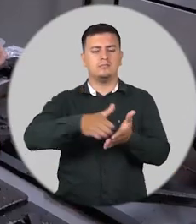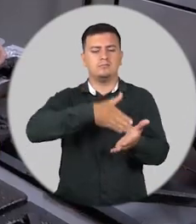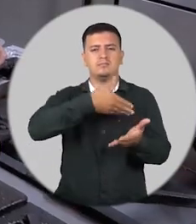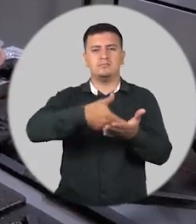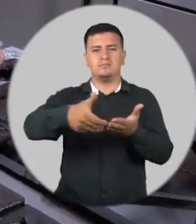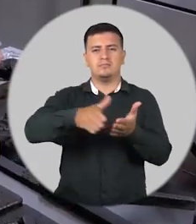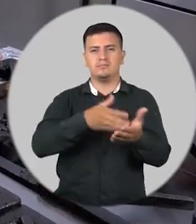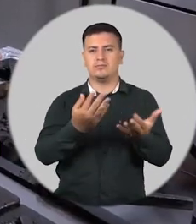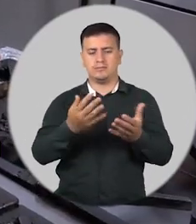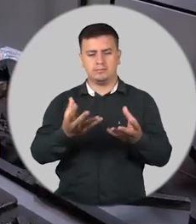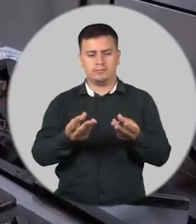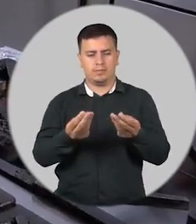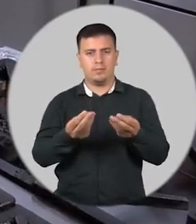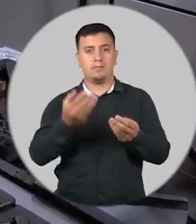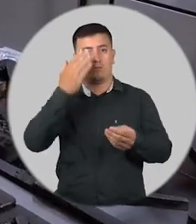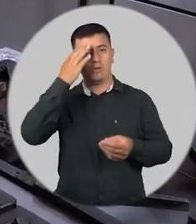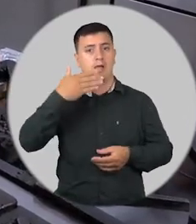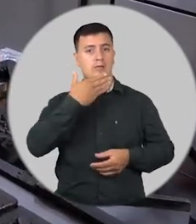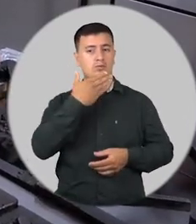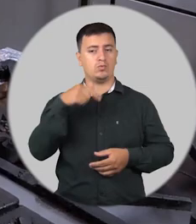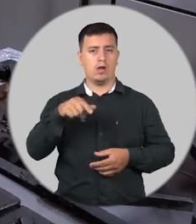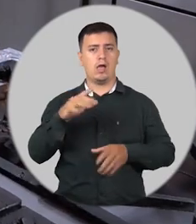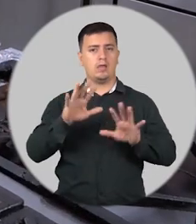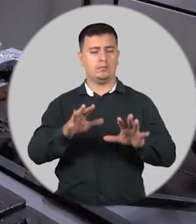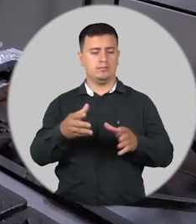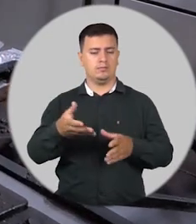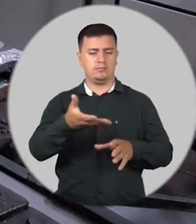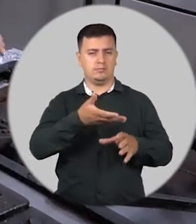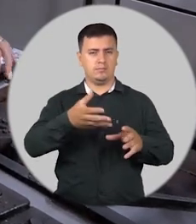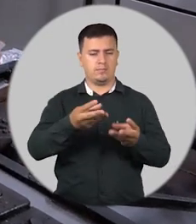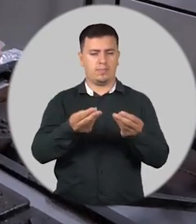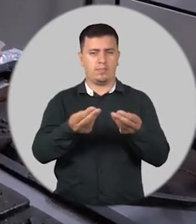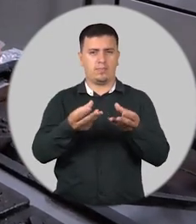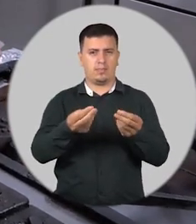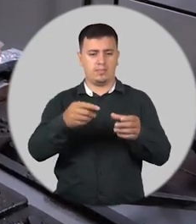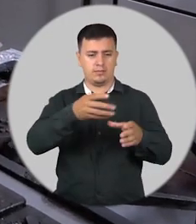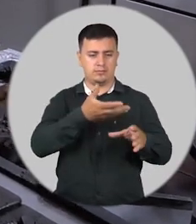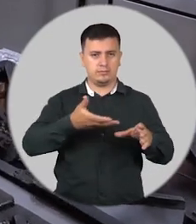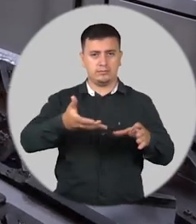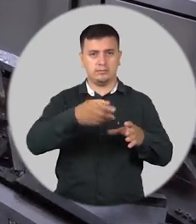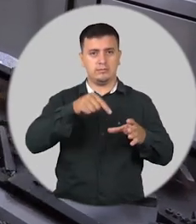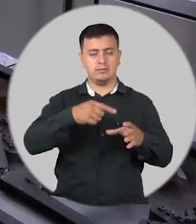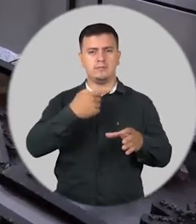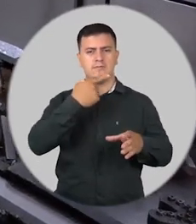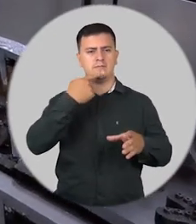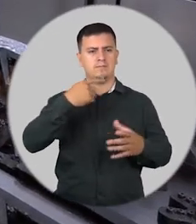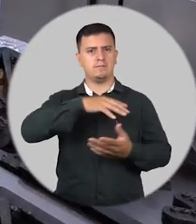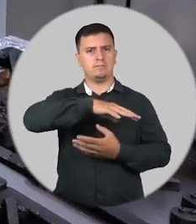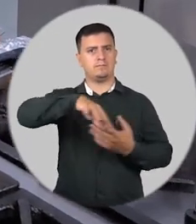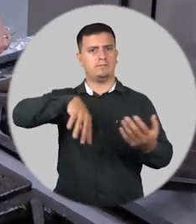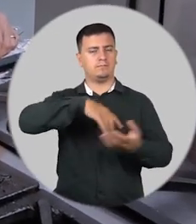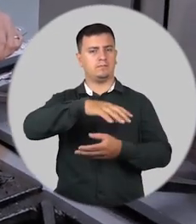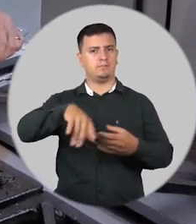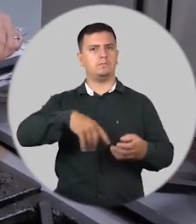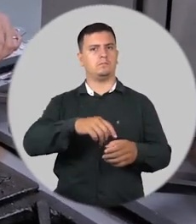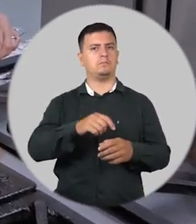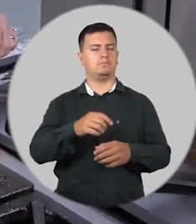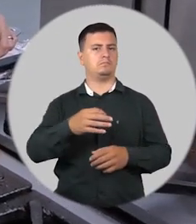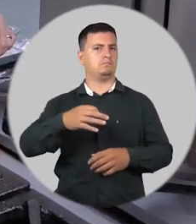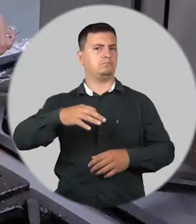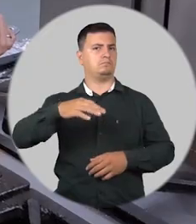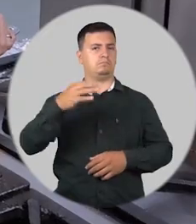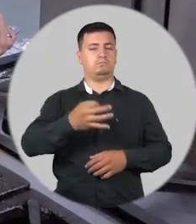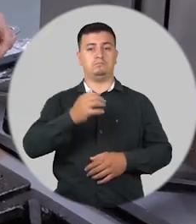porque el azúcar le va a dar esa consistencia de mermelada y toda esta mezcla de sabores realmente van a hacer que quede